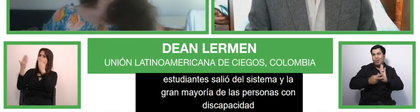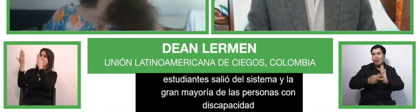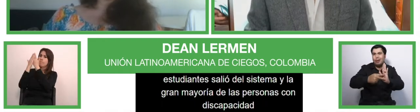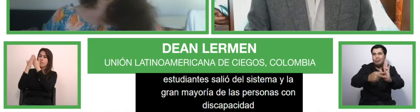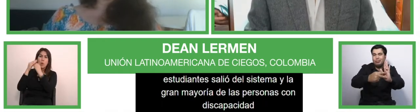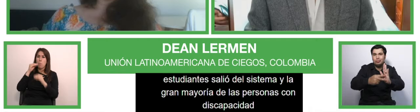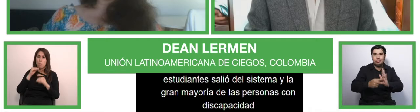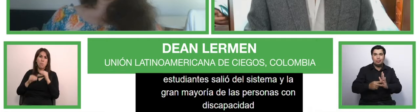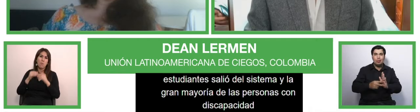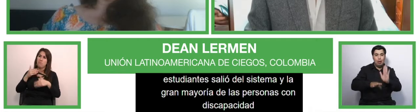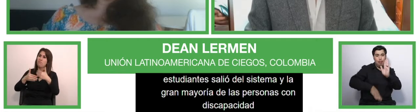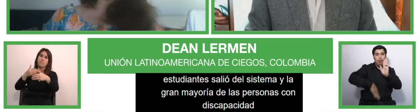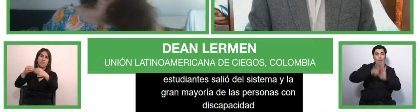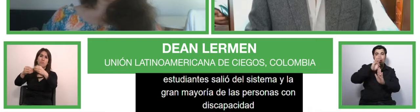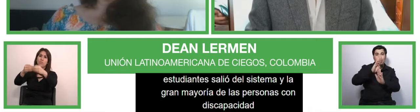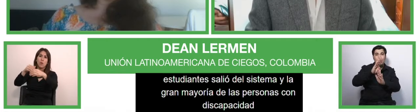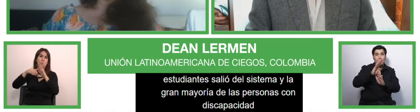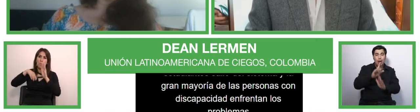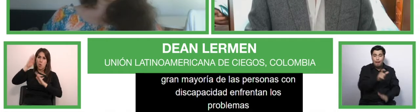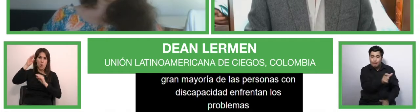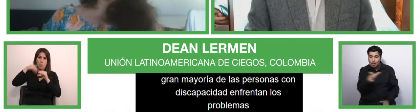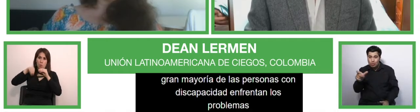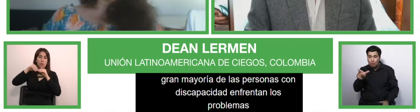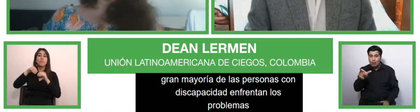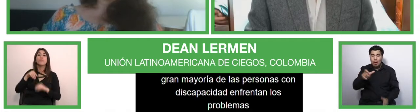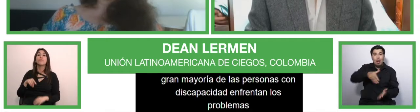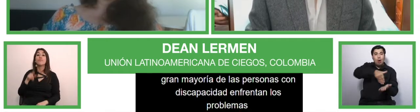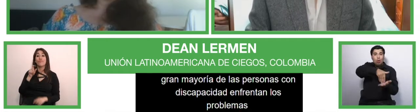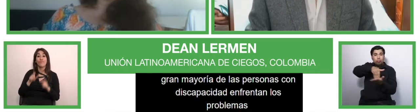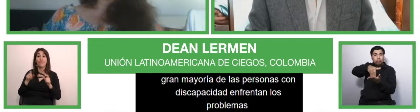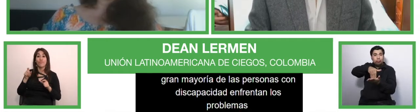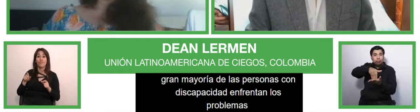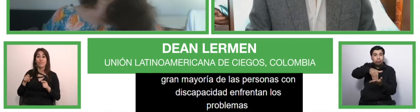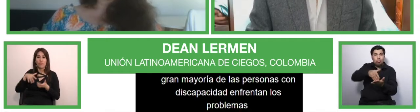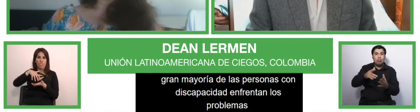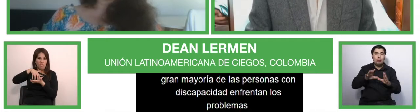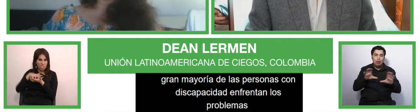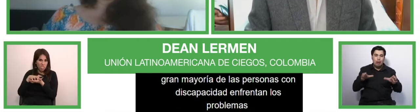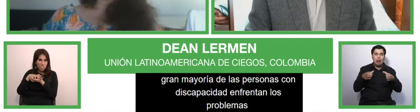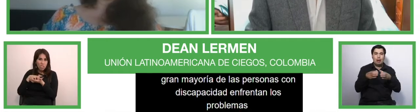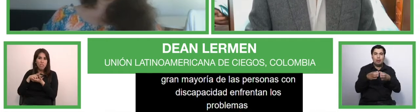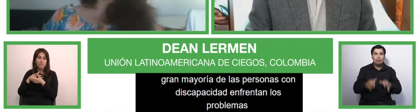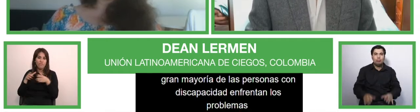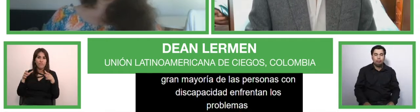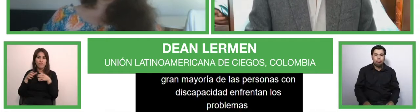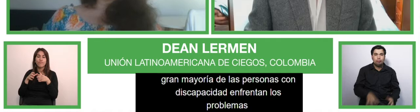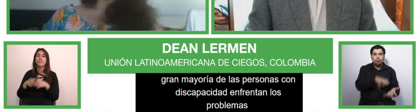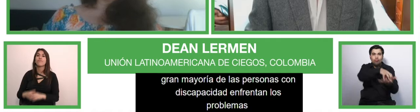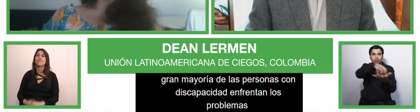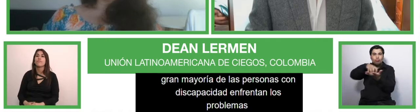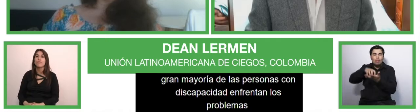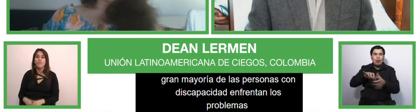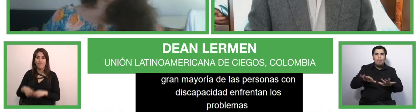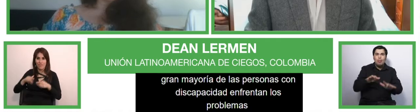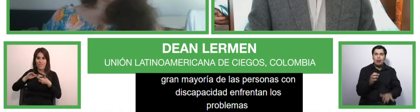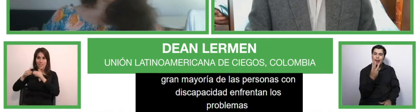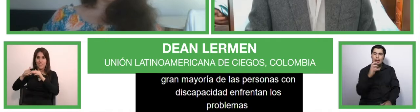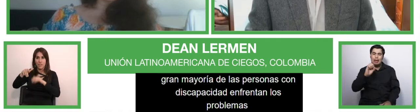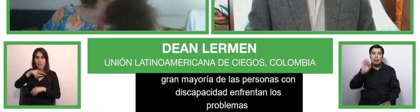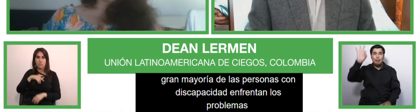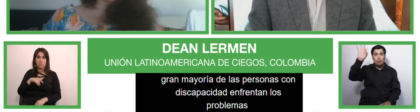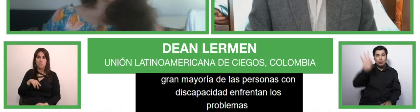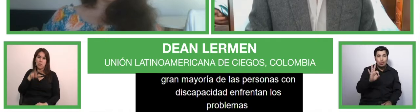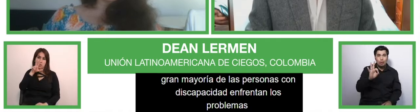la mayoría de la población vulnerable de la región. Y es que solo el 30% de la población vulnerable